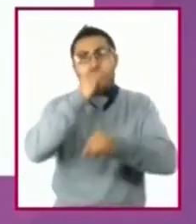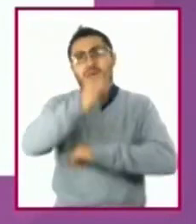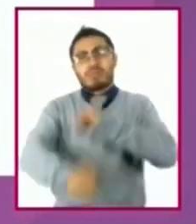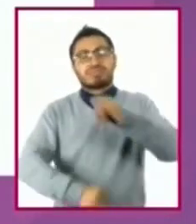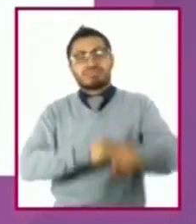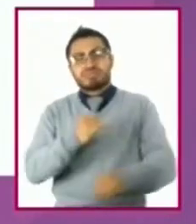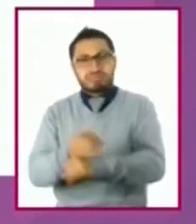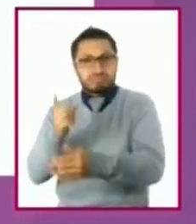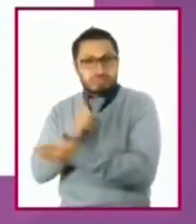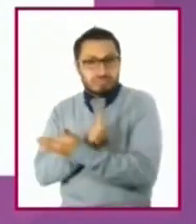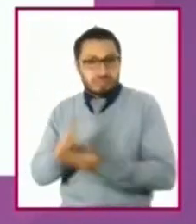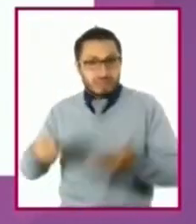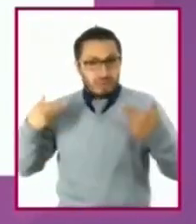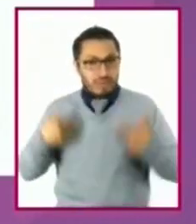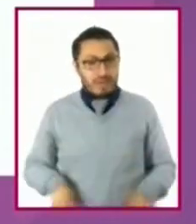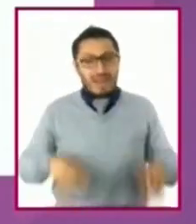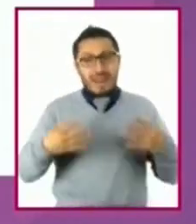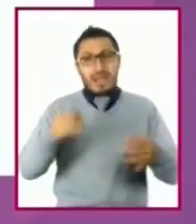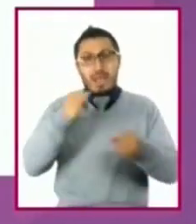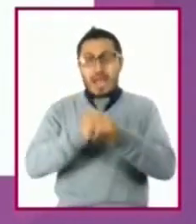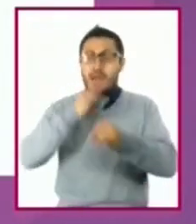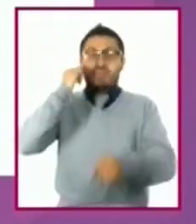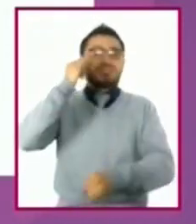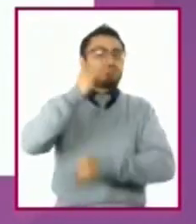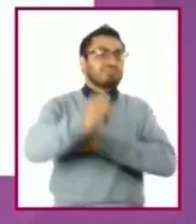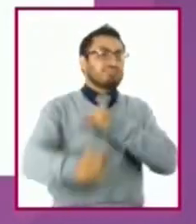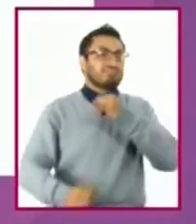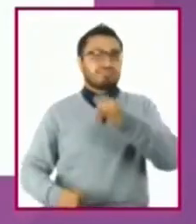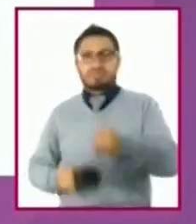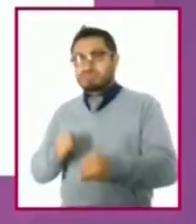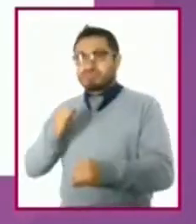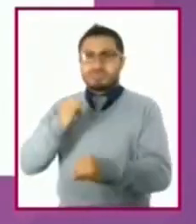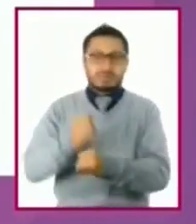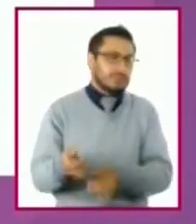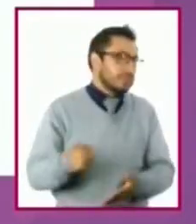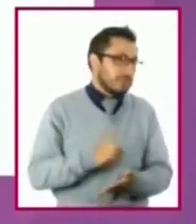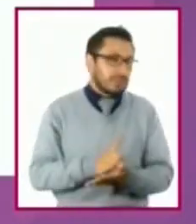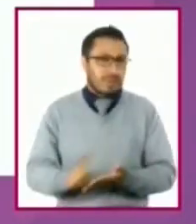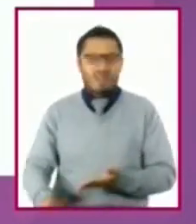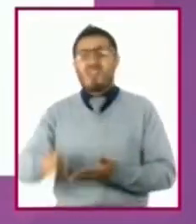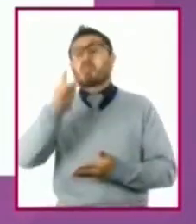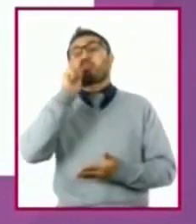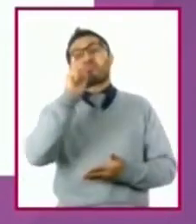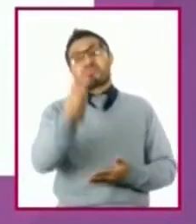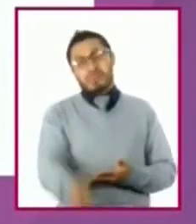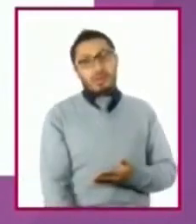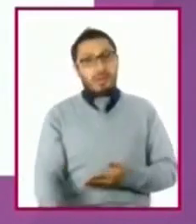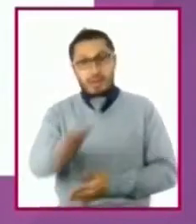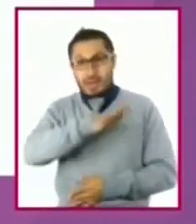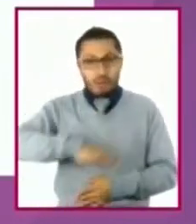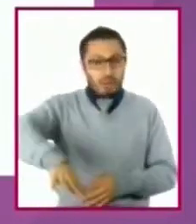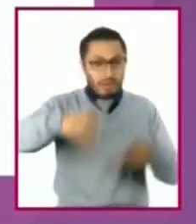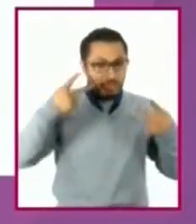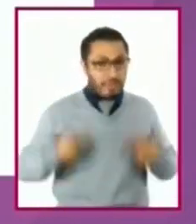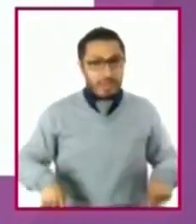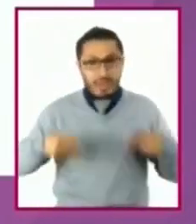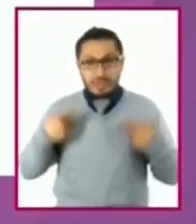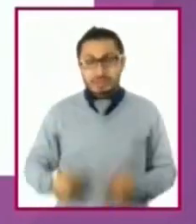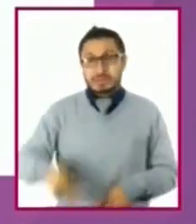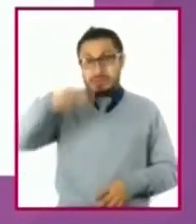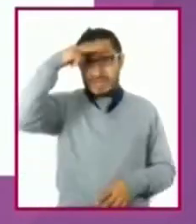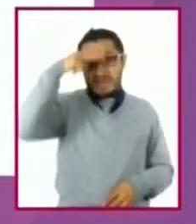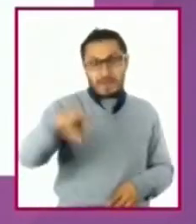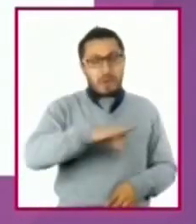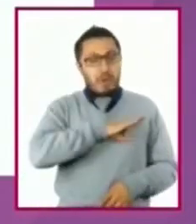de los derechos humanos, la internacionalización de los derechos, que significa que los ciudadanos mexicanos podemos